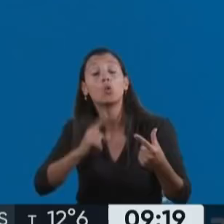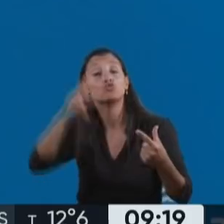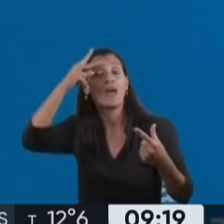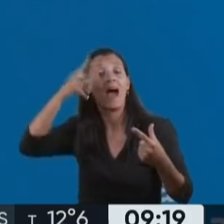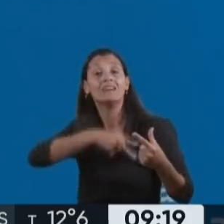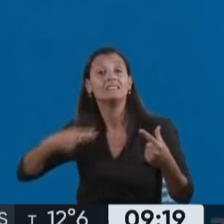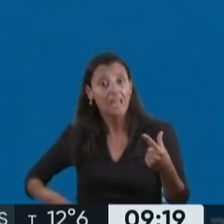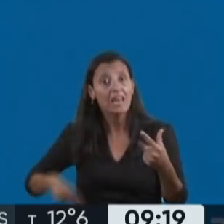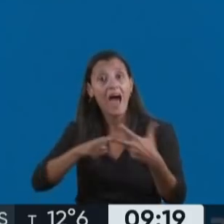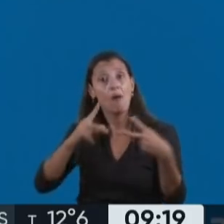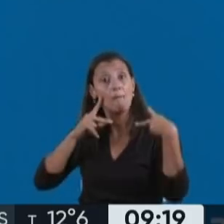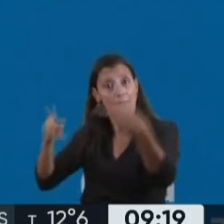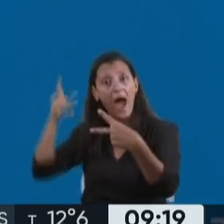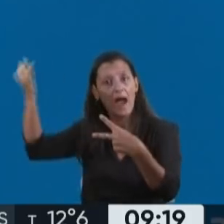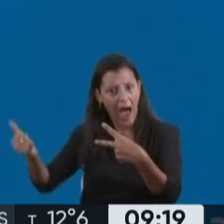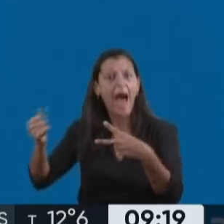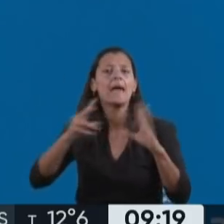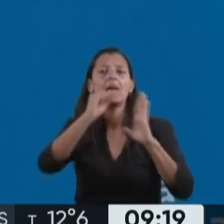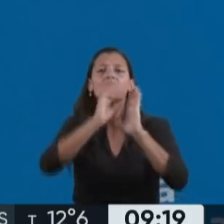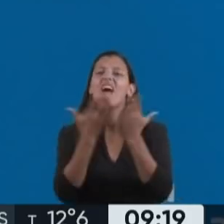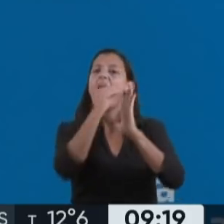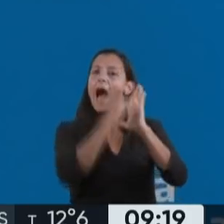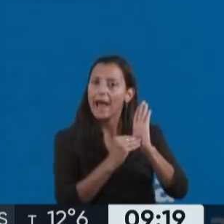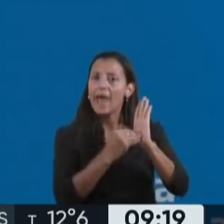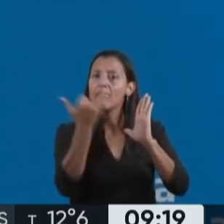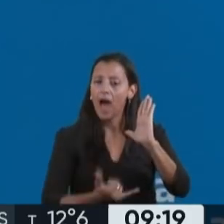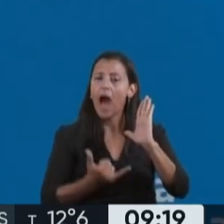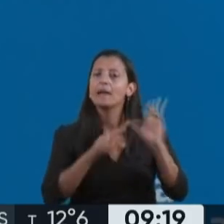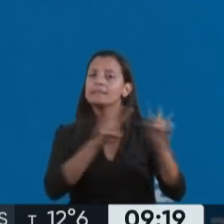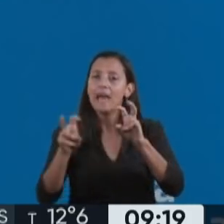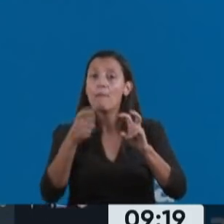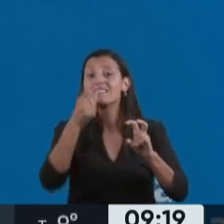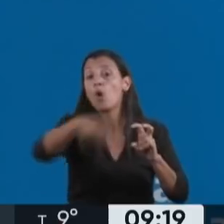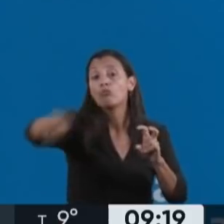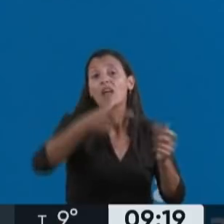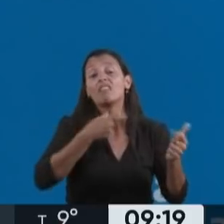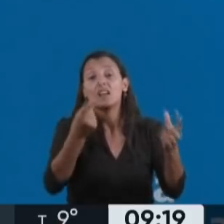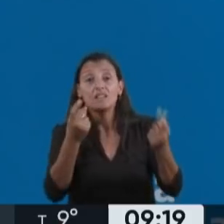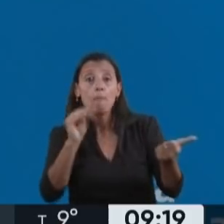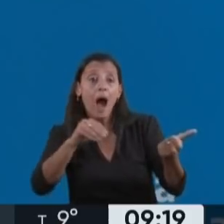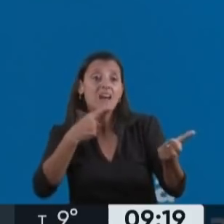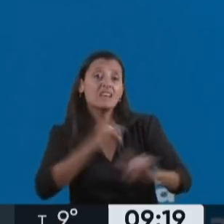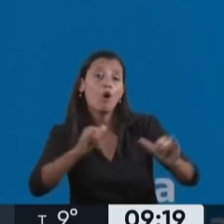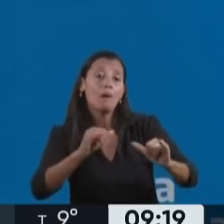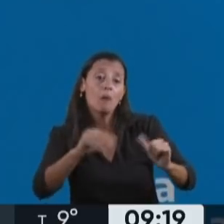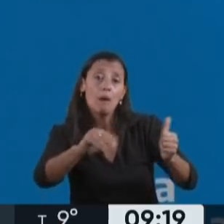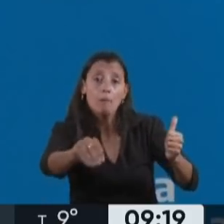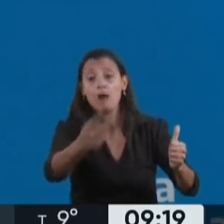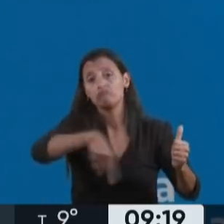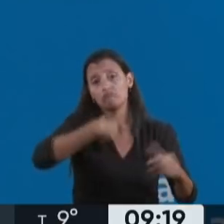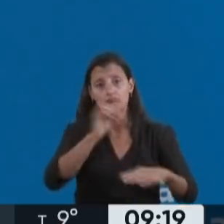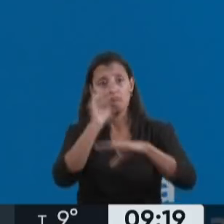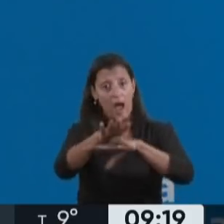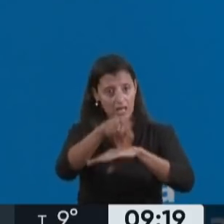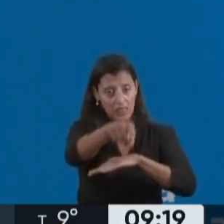Barbados, tienen la agenda que se va a llevar adelante. Si necesitan ampliarla o me preguntan o se las enviamos